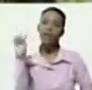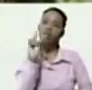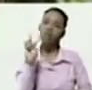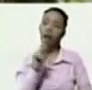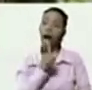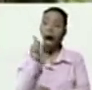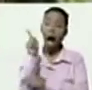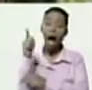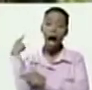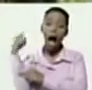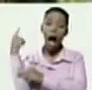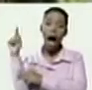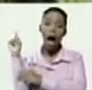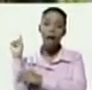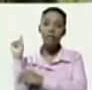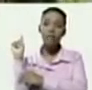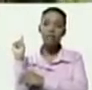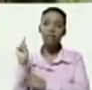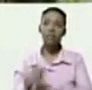allá está un